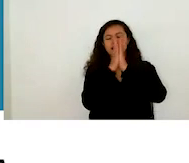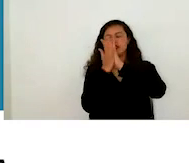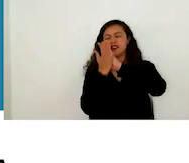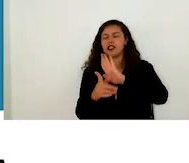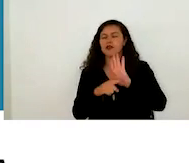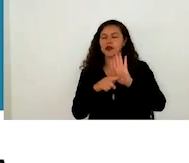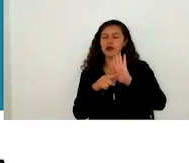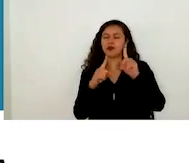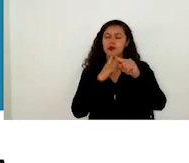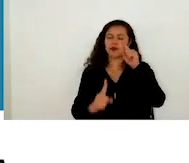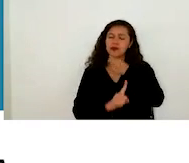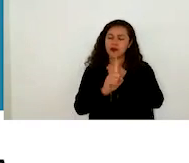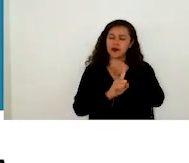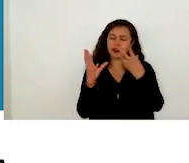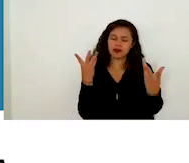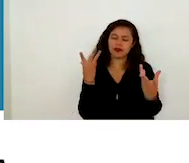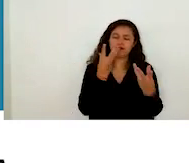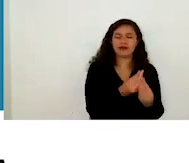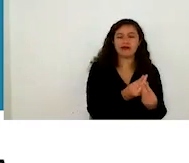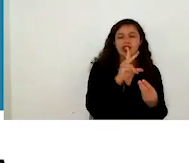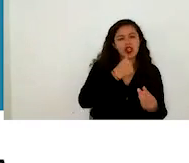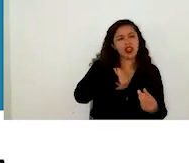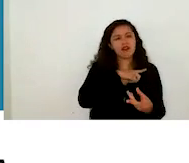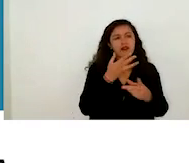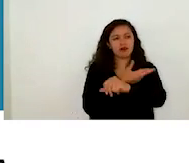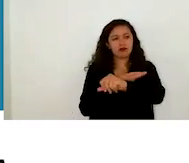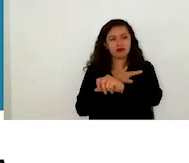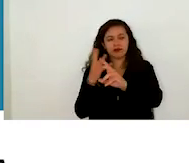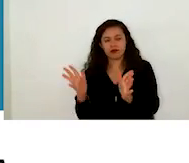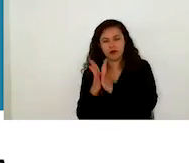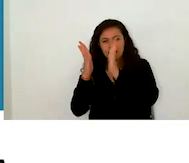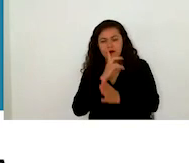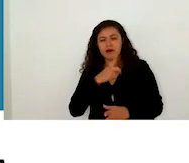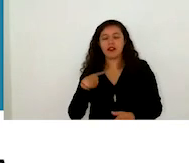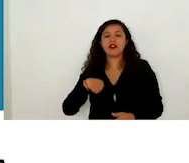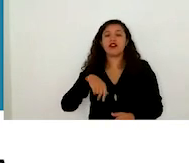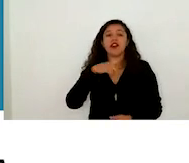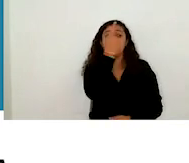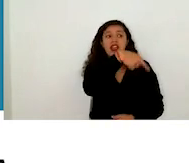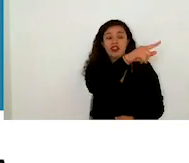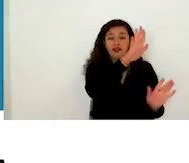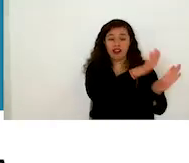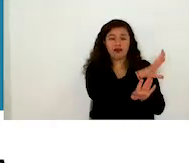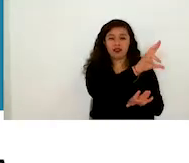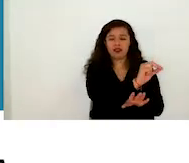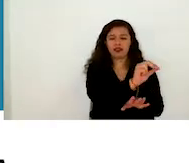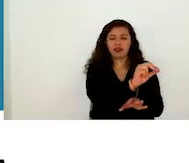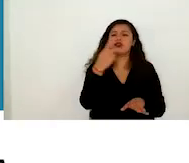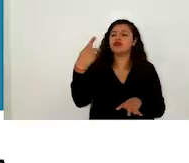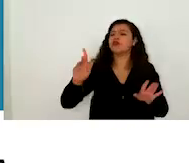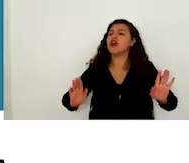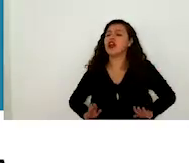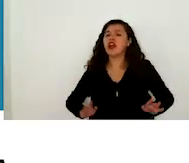seamos parte de la solución no lee no traten de cambiar la actitud de ellos traten de cambiar su actitud